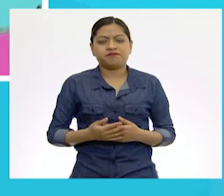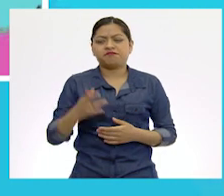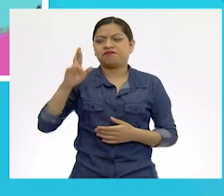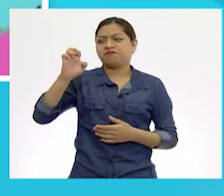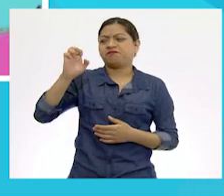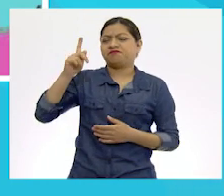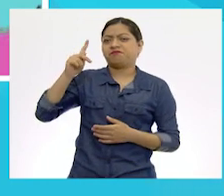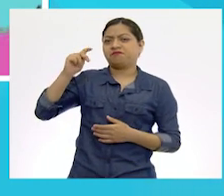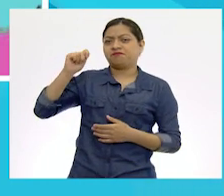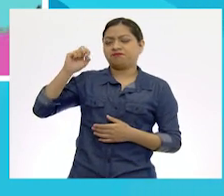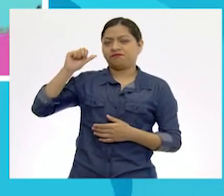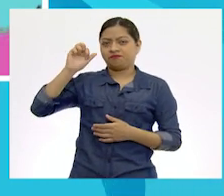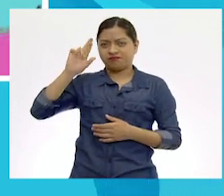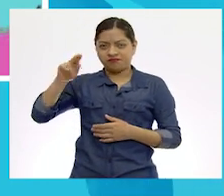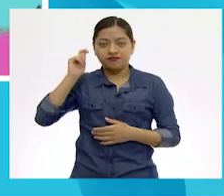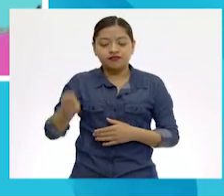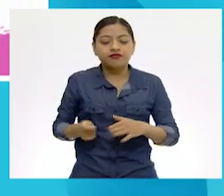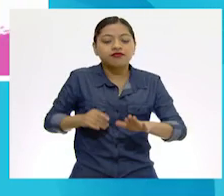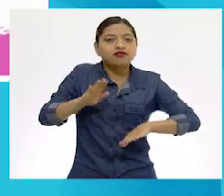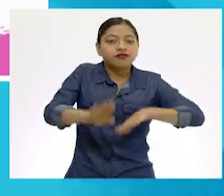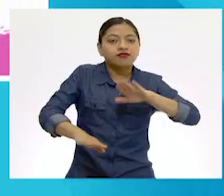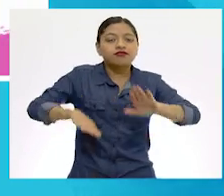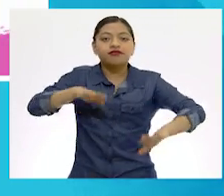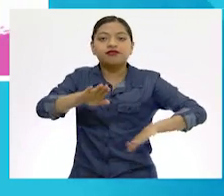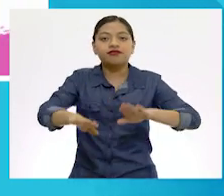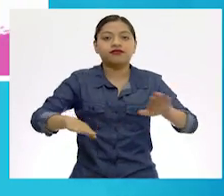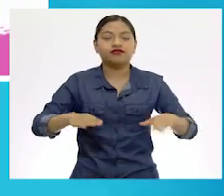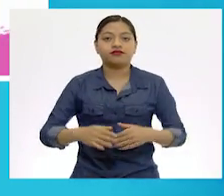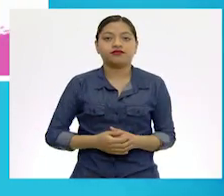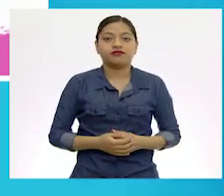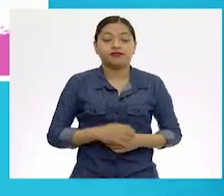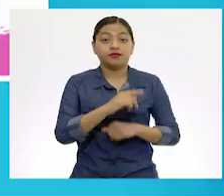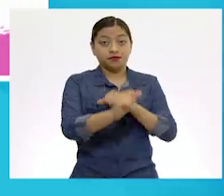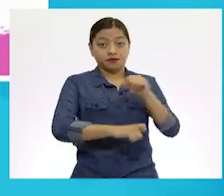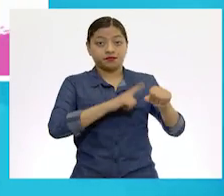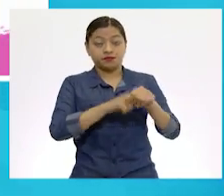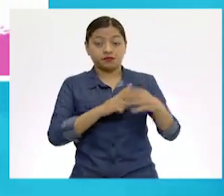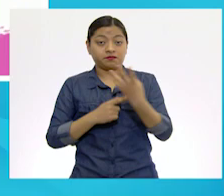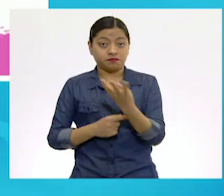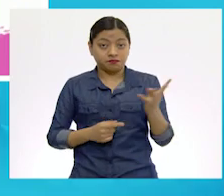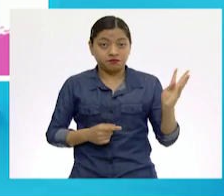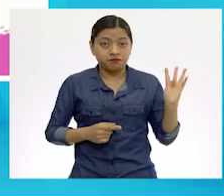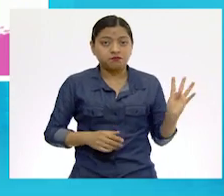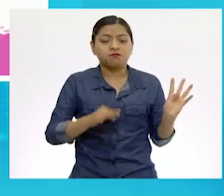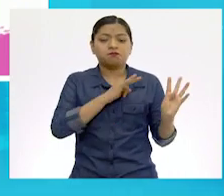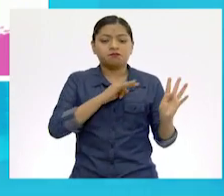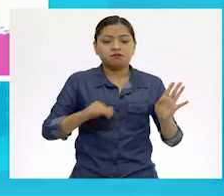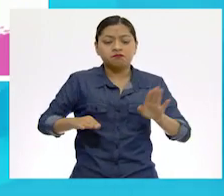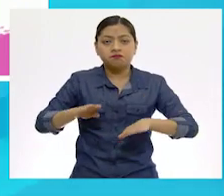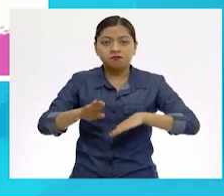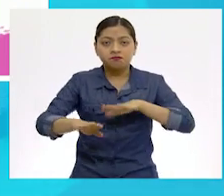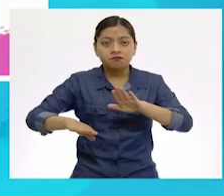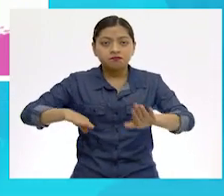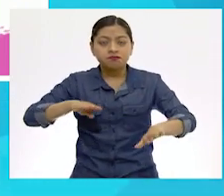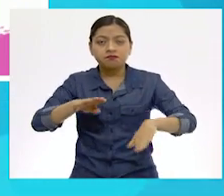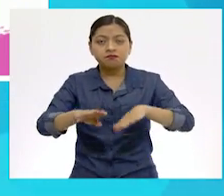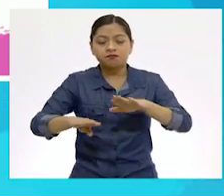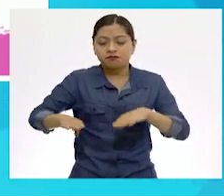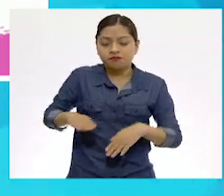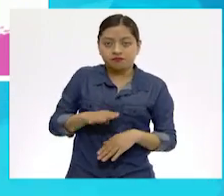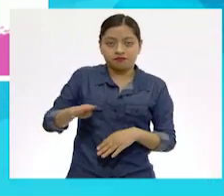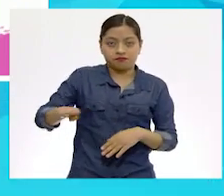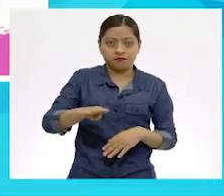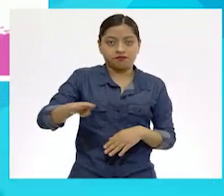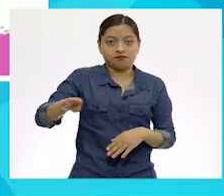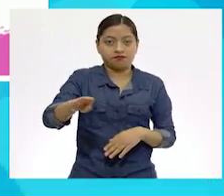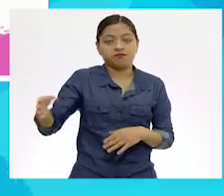Reptar es arrastrar. Los animales reptan desplazándose de un lugar a otro,